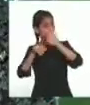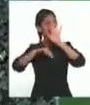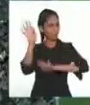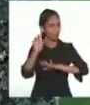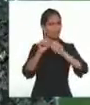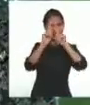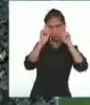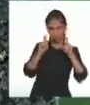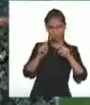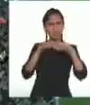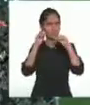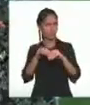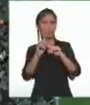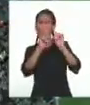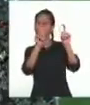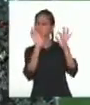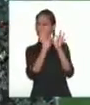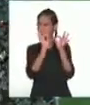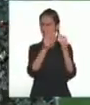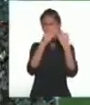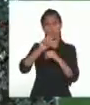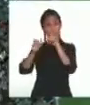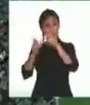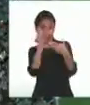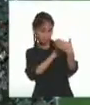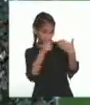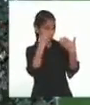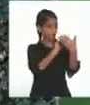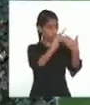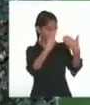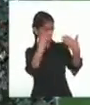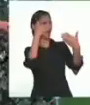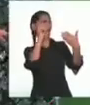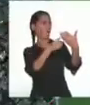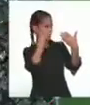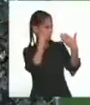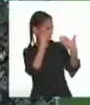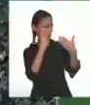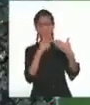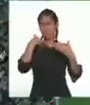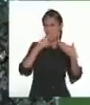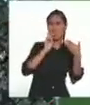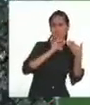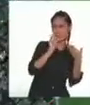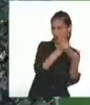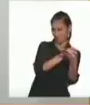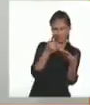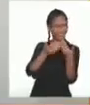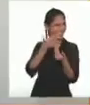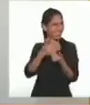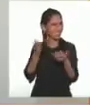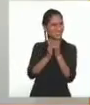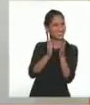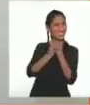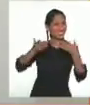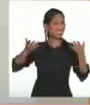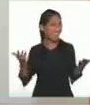se formulen de manera adecuada, a fin de que los participantes las comprendan con facilidad y tengan la posibilidad de responderlas eficientemente.